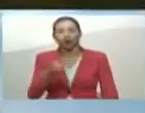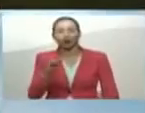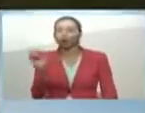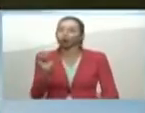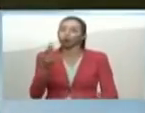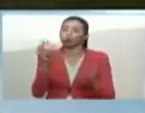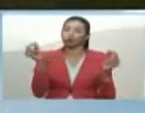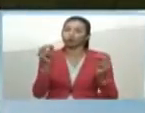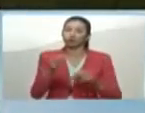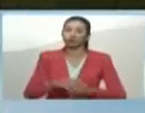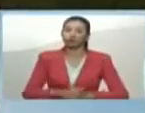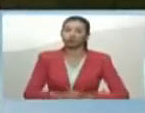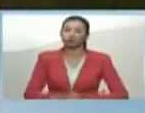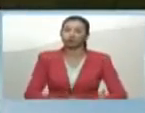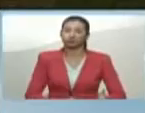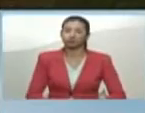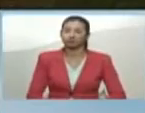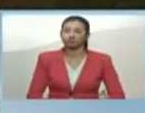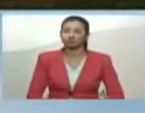ustedes?